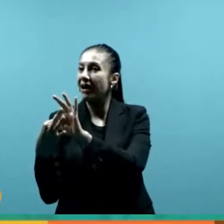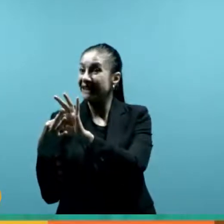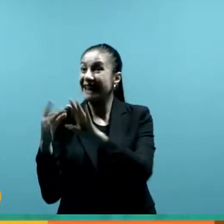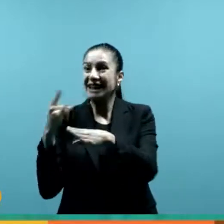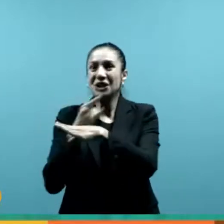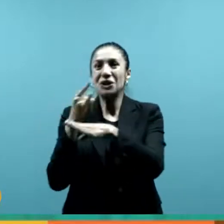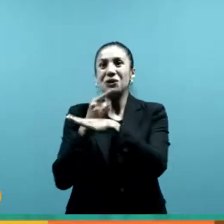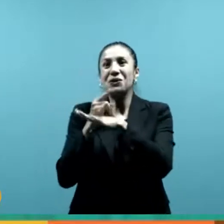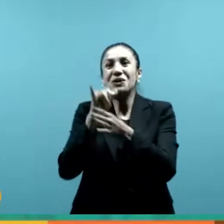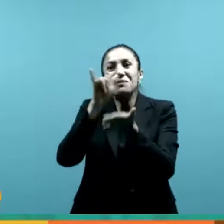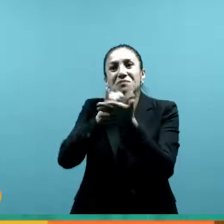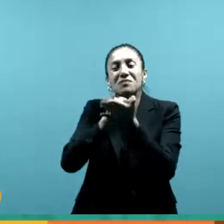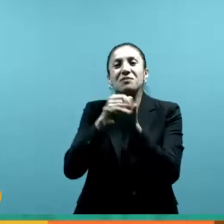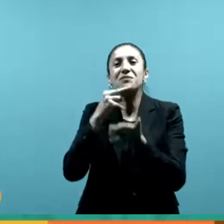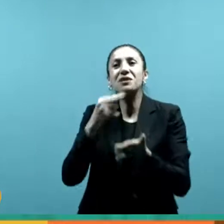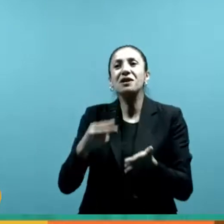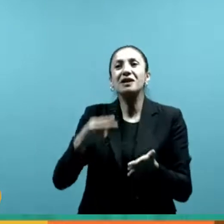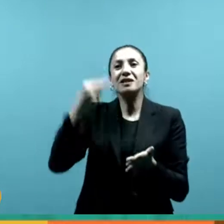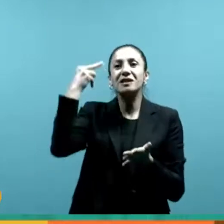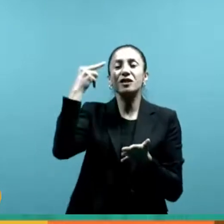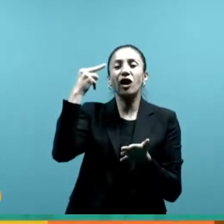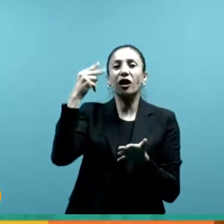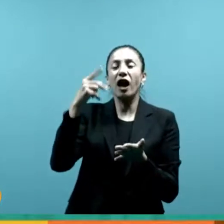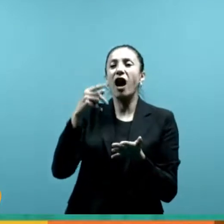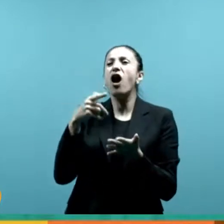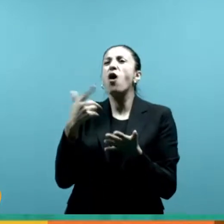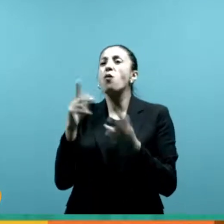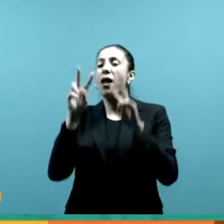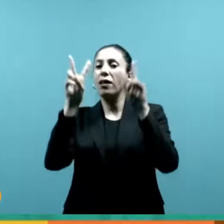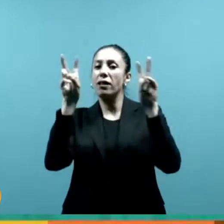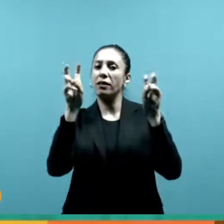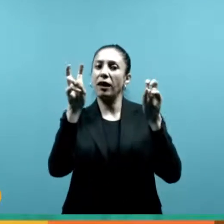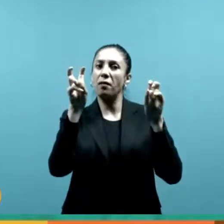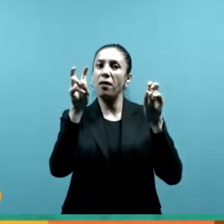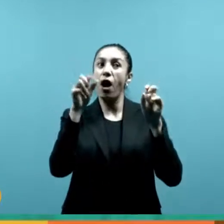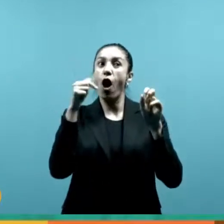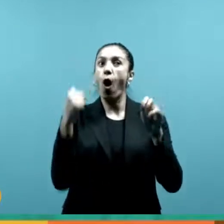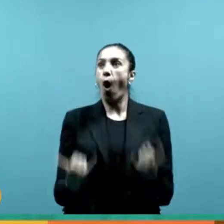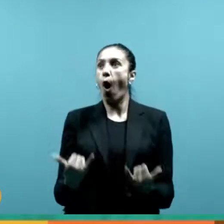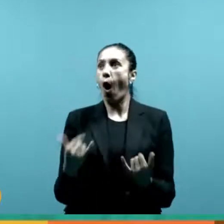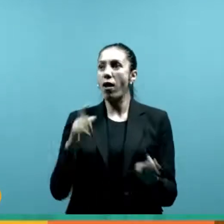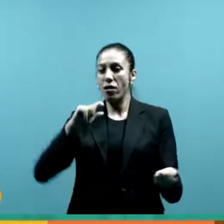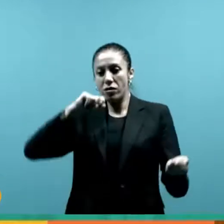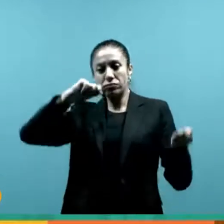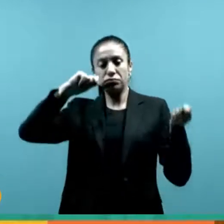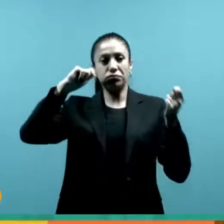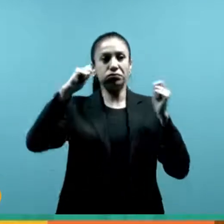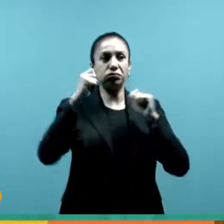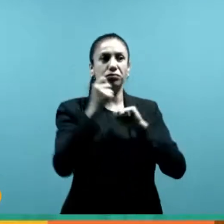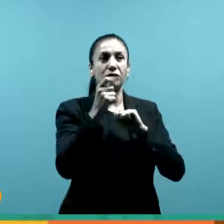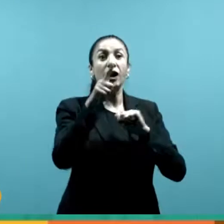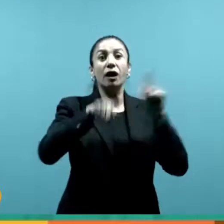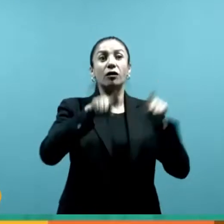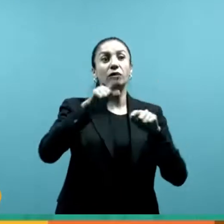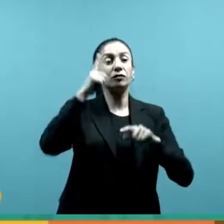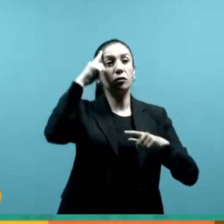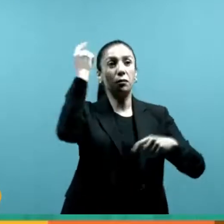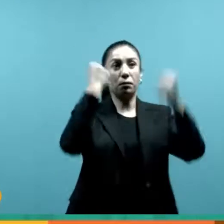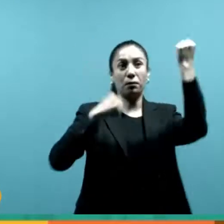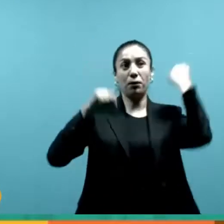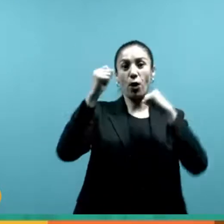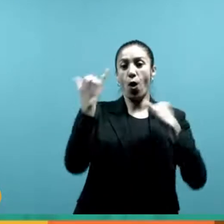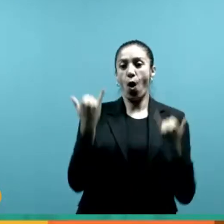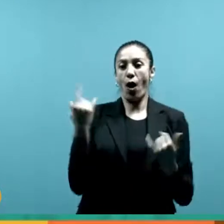también esas historias que se relacionen a las temáticas de hoy en día, de las cosas que también nos preocupan hoy en día.